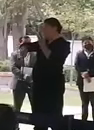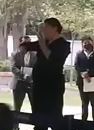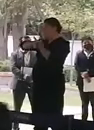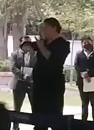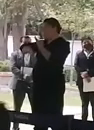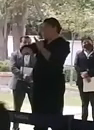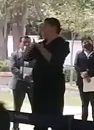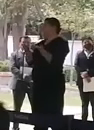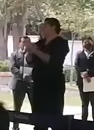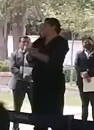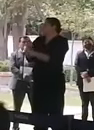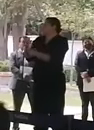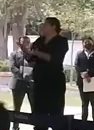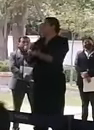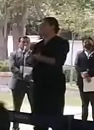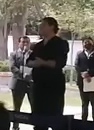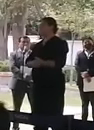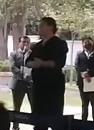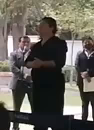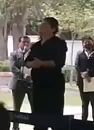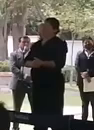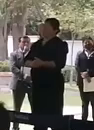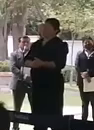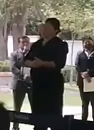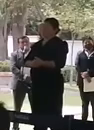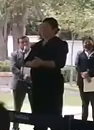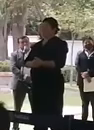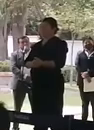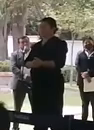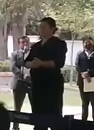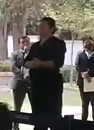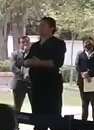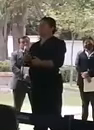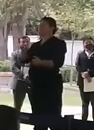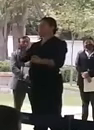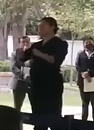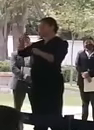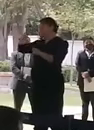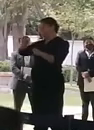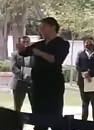qué? Porque tuvimos una operación México,